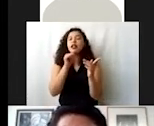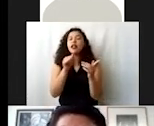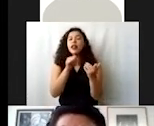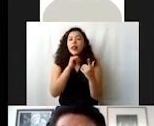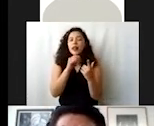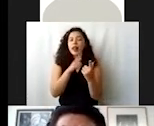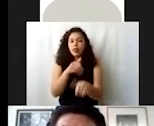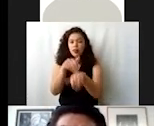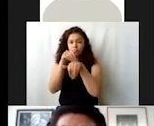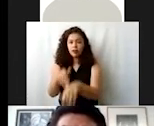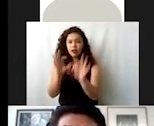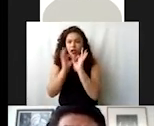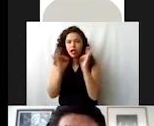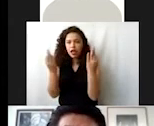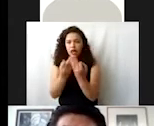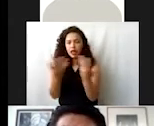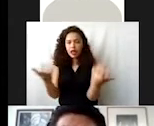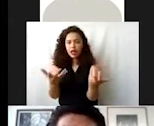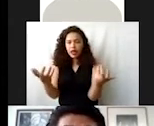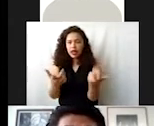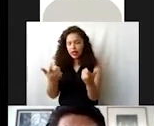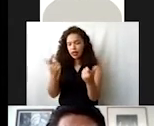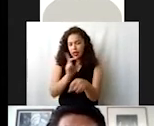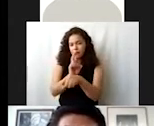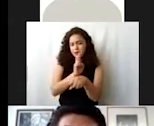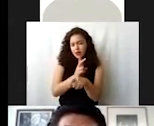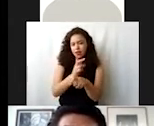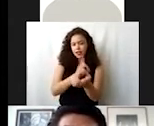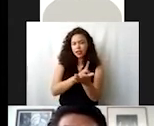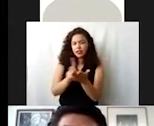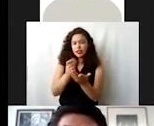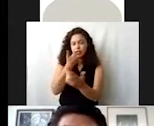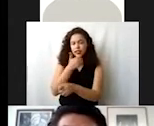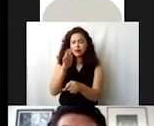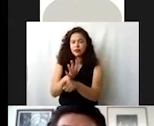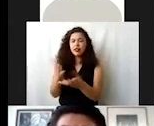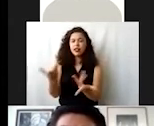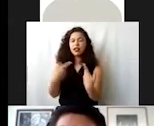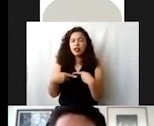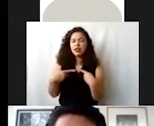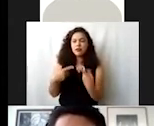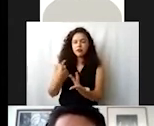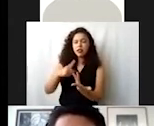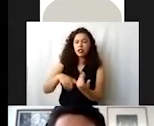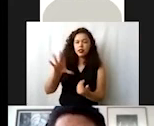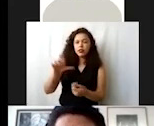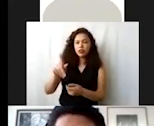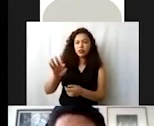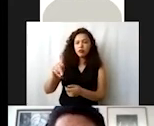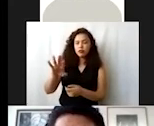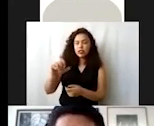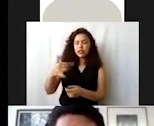forma en que se pueda llevar a cabo la dirección y administración interna de los contribuyentes, no puede